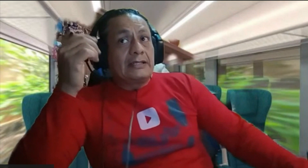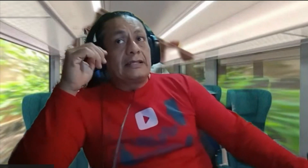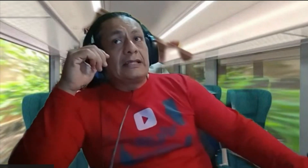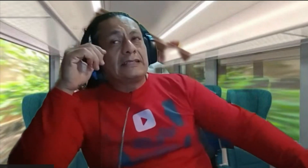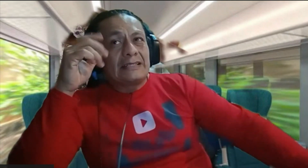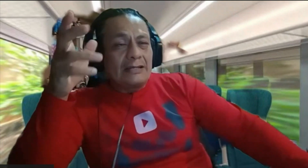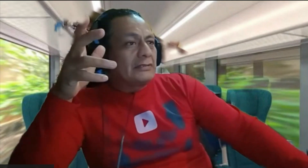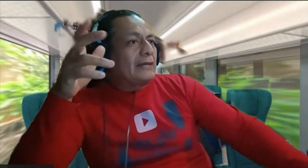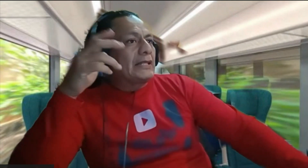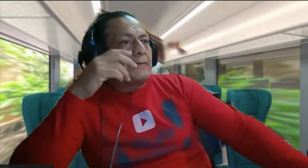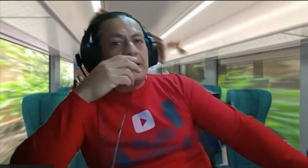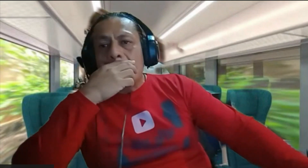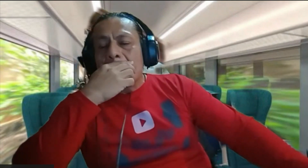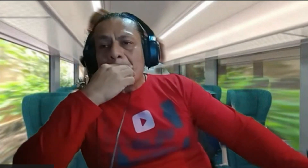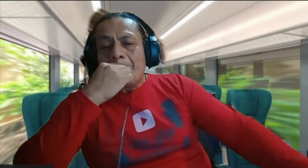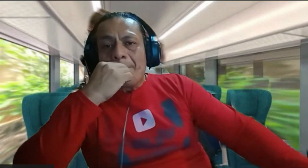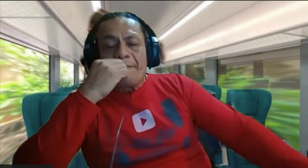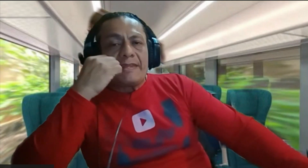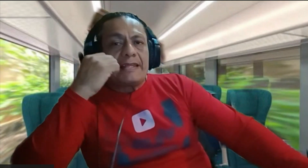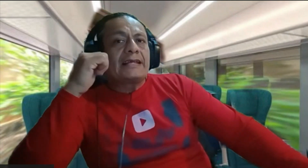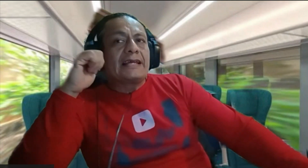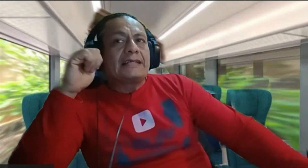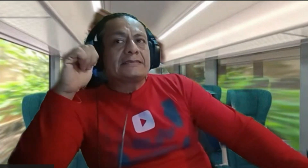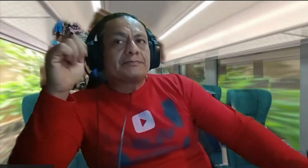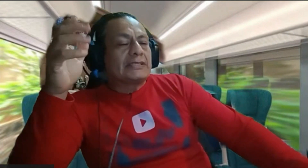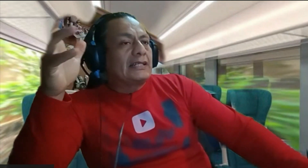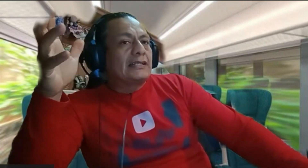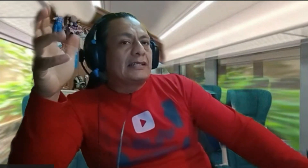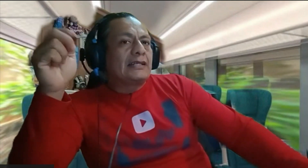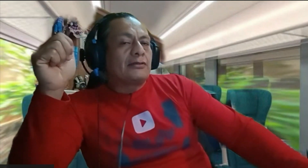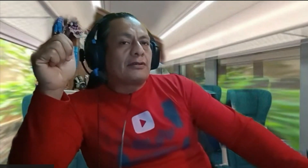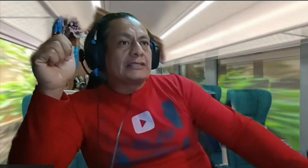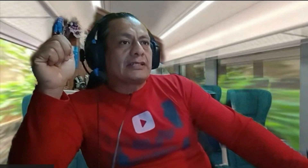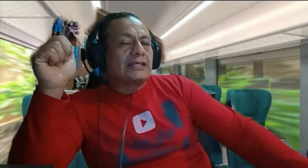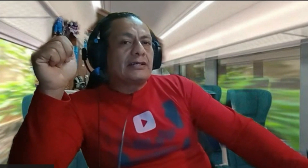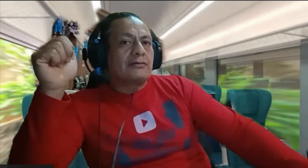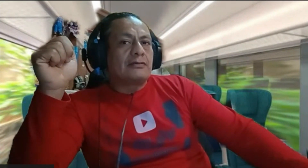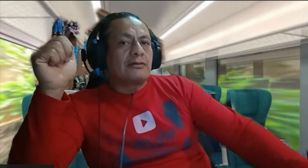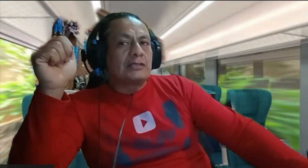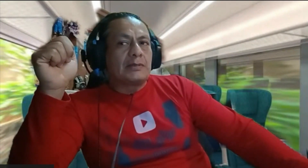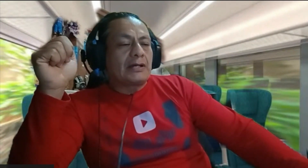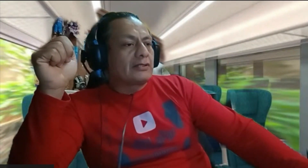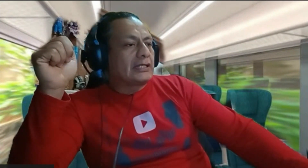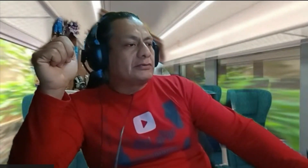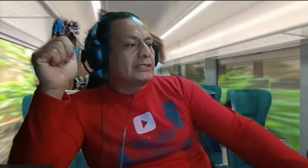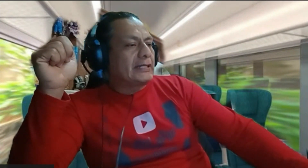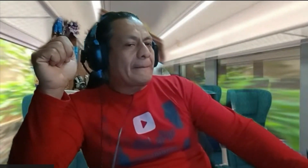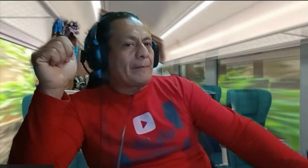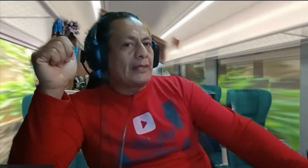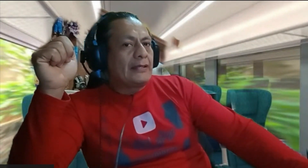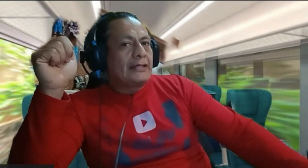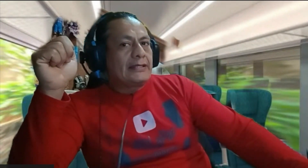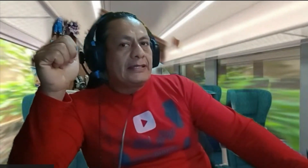bueno, tiene un tema también de que es pues el encontronazo que tiene con la Suprema Corte de